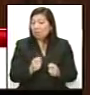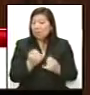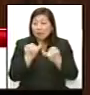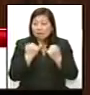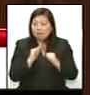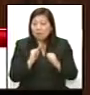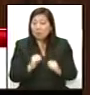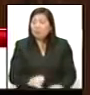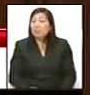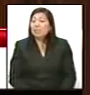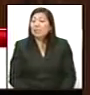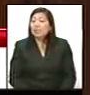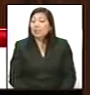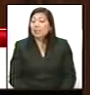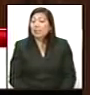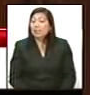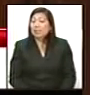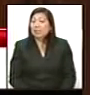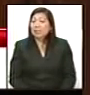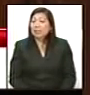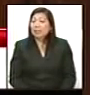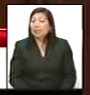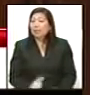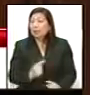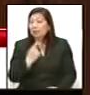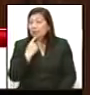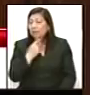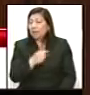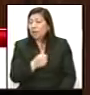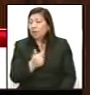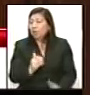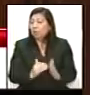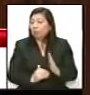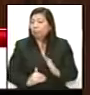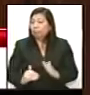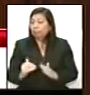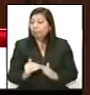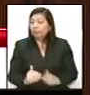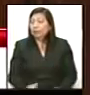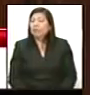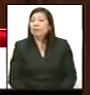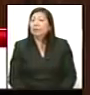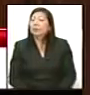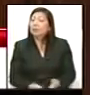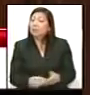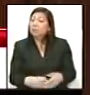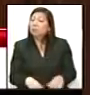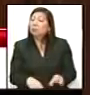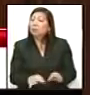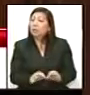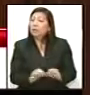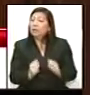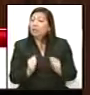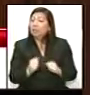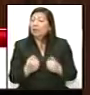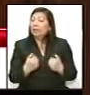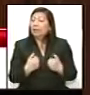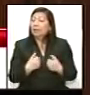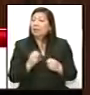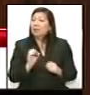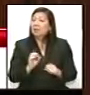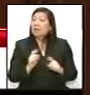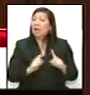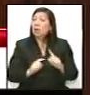información valiosa, delatando a otros superiores e importantes, y entonces van a tener algunos